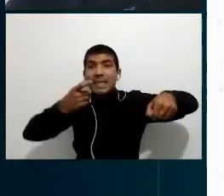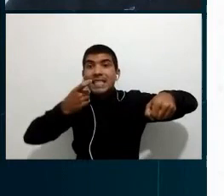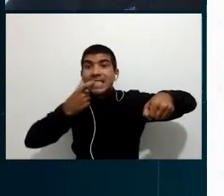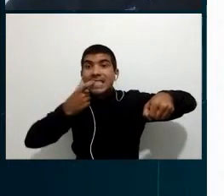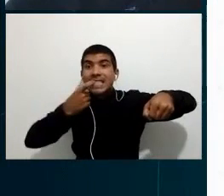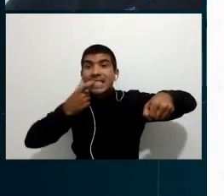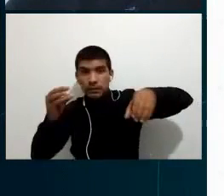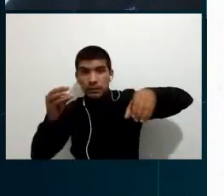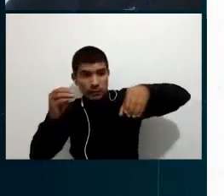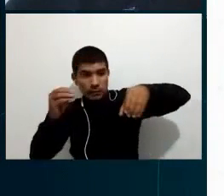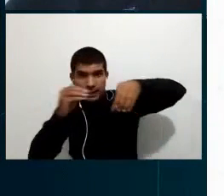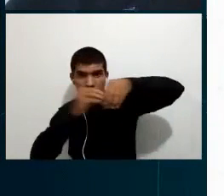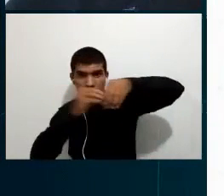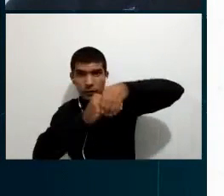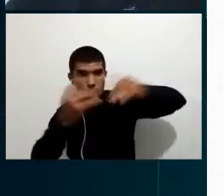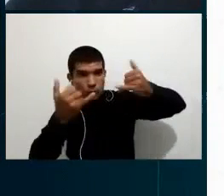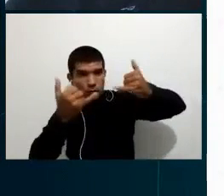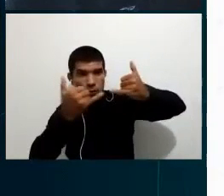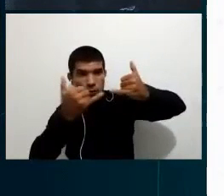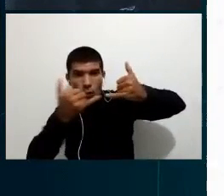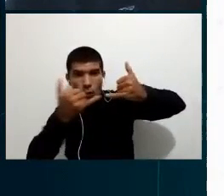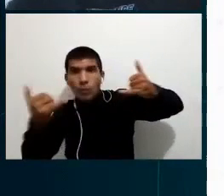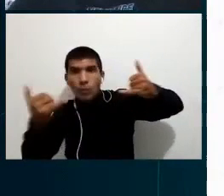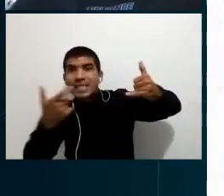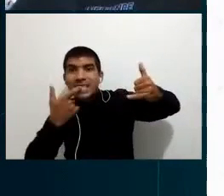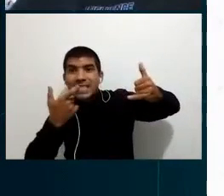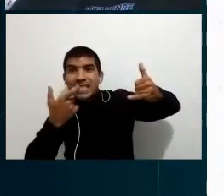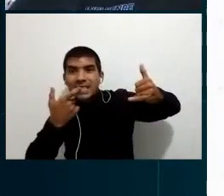están incorporando estas nuevas tecnologías,